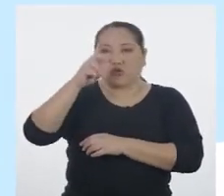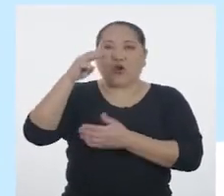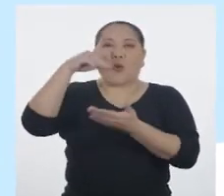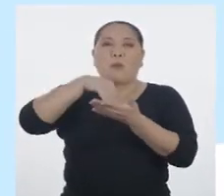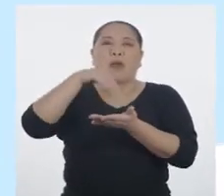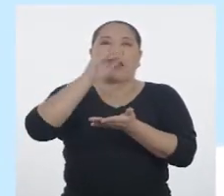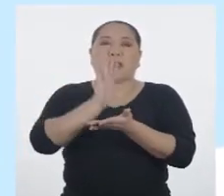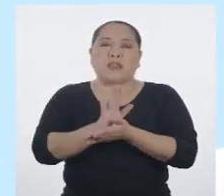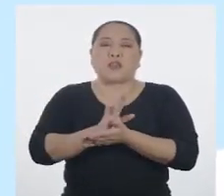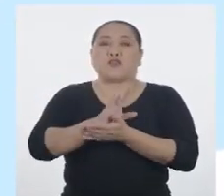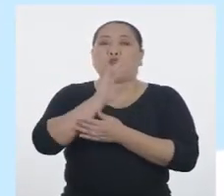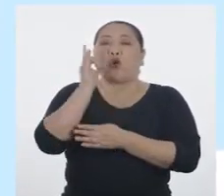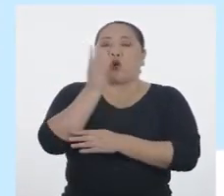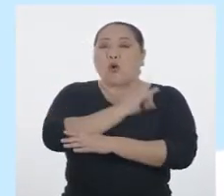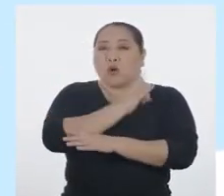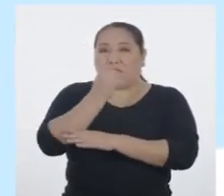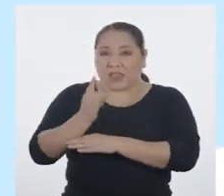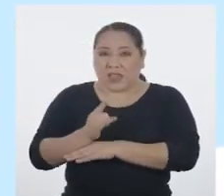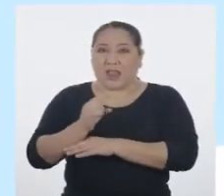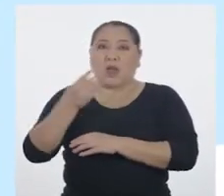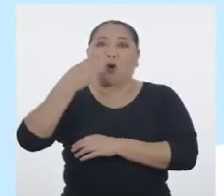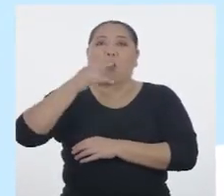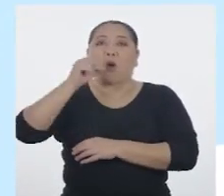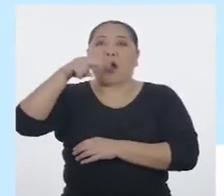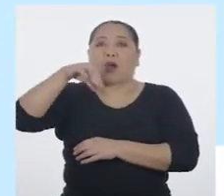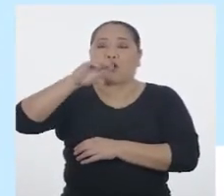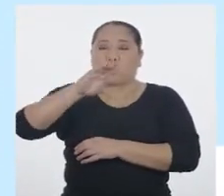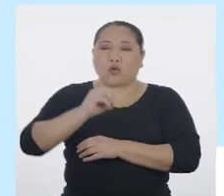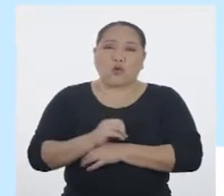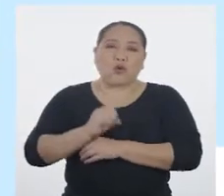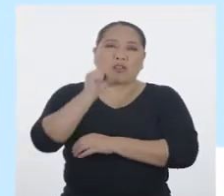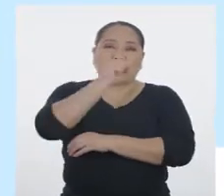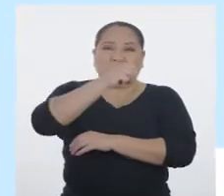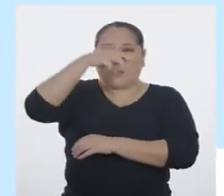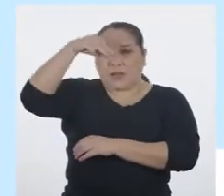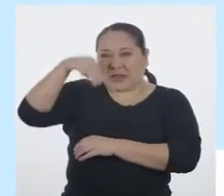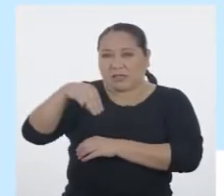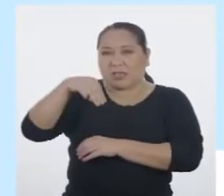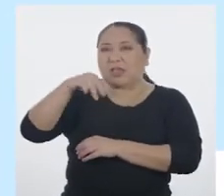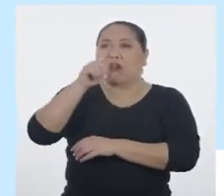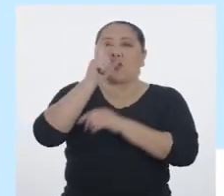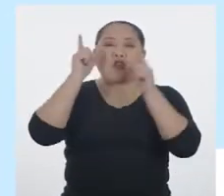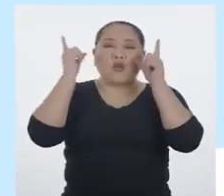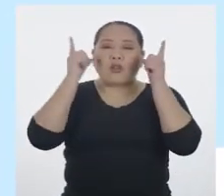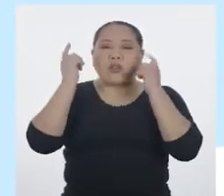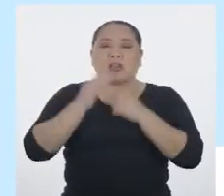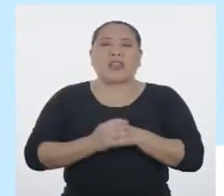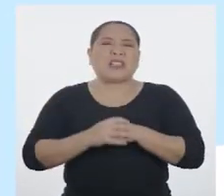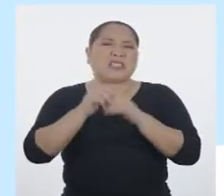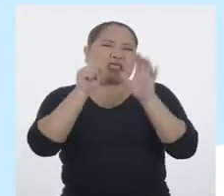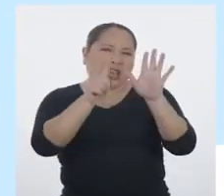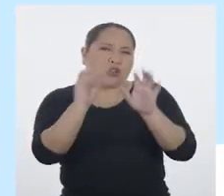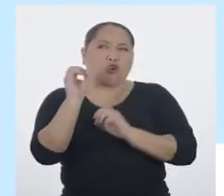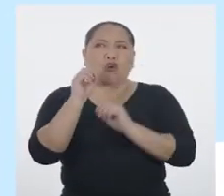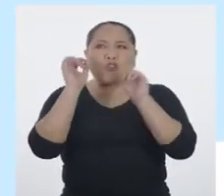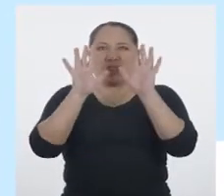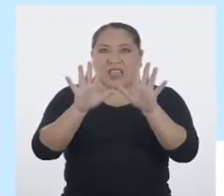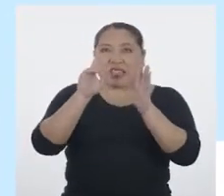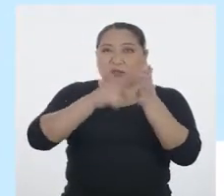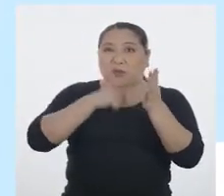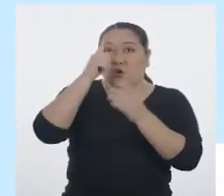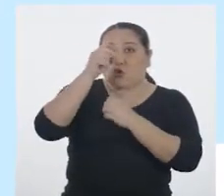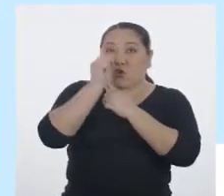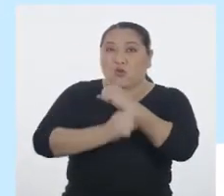Dios, Ucayali, Huánuco, San Martín y Loreto. Los friajes ocurren entre 6 y 10 veces por